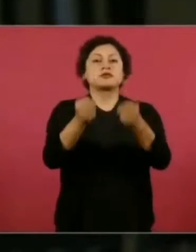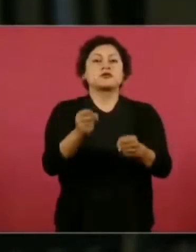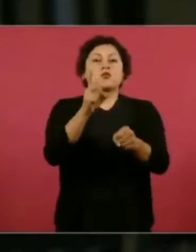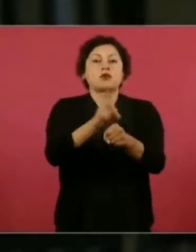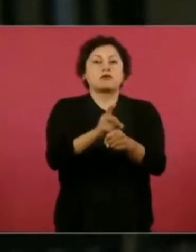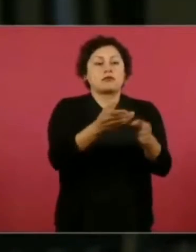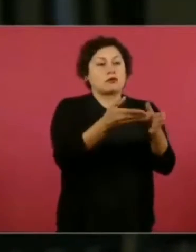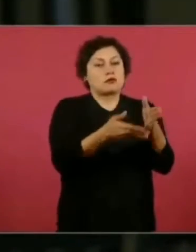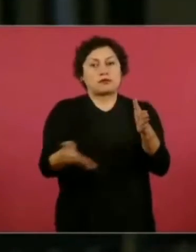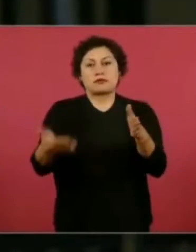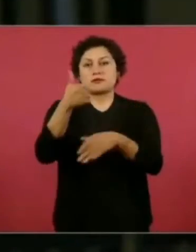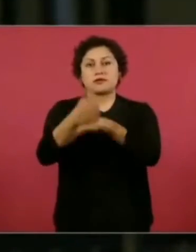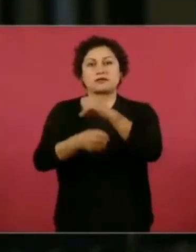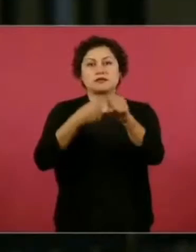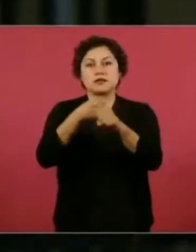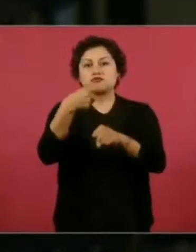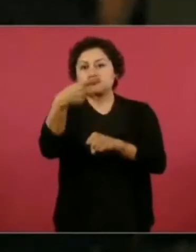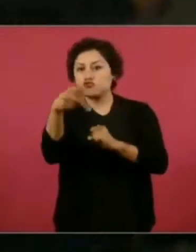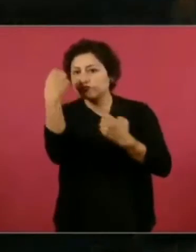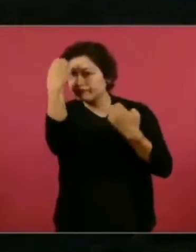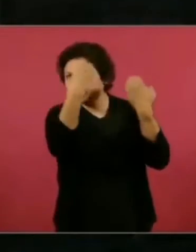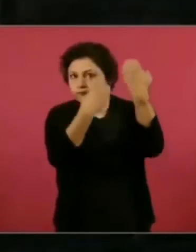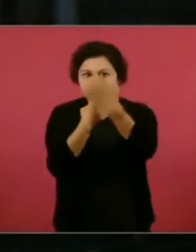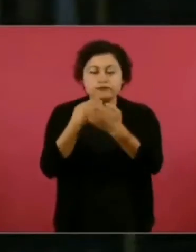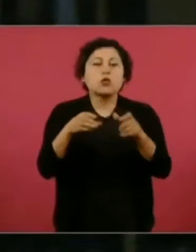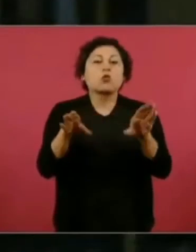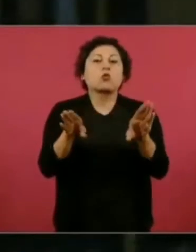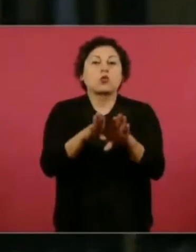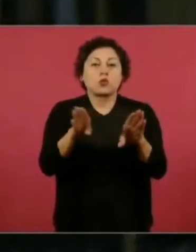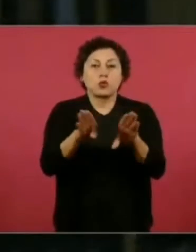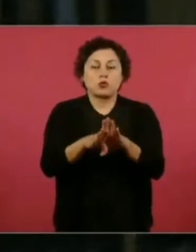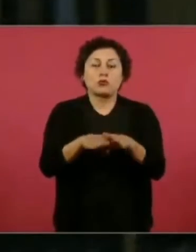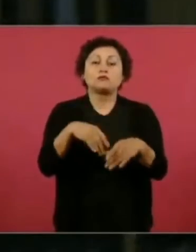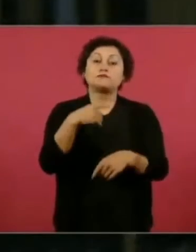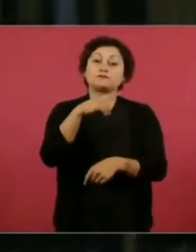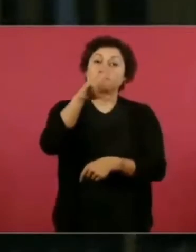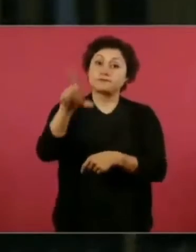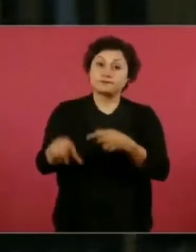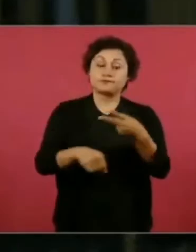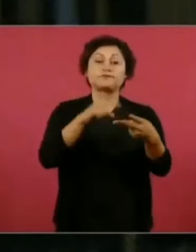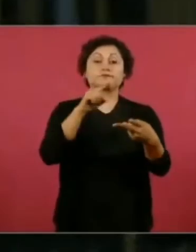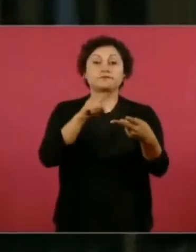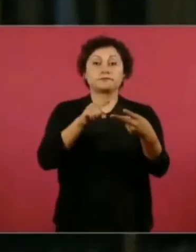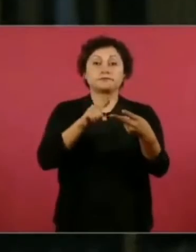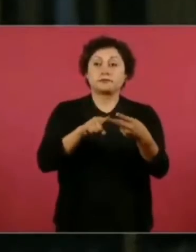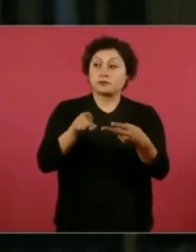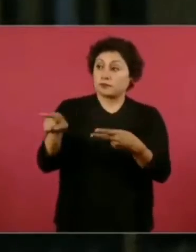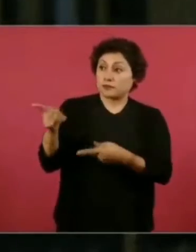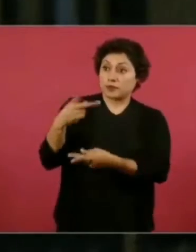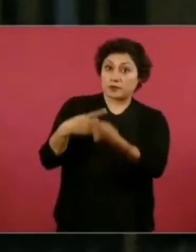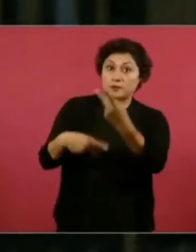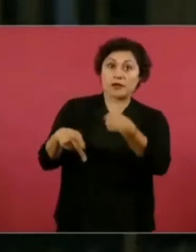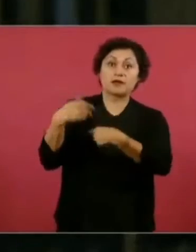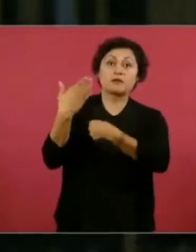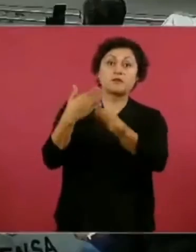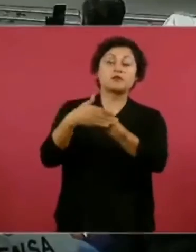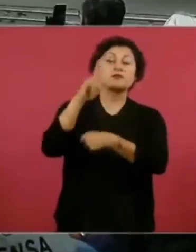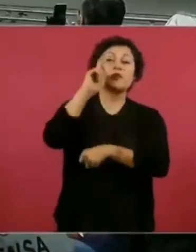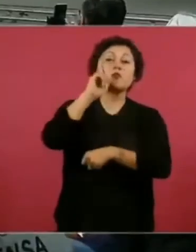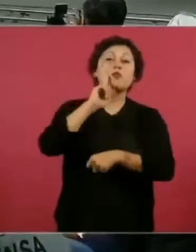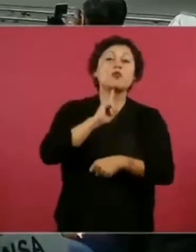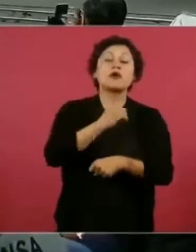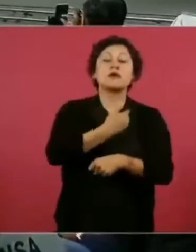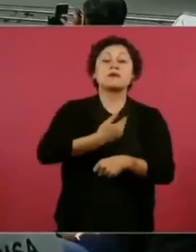balance hace usted en esta materia y cuál será el principal reto para la presidenta electa para su sexenio en